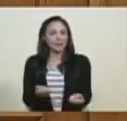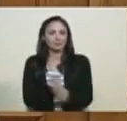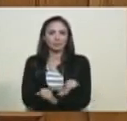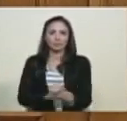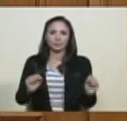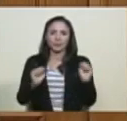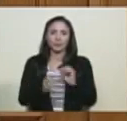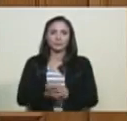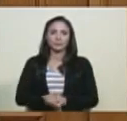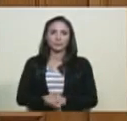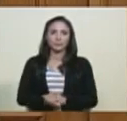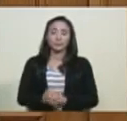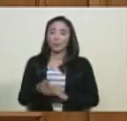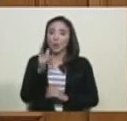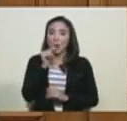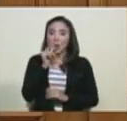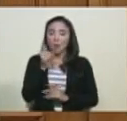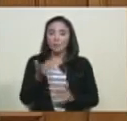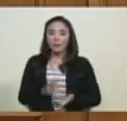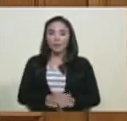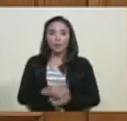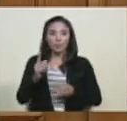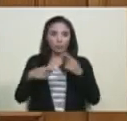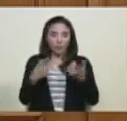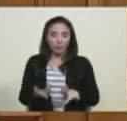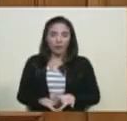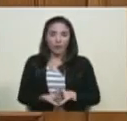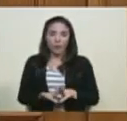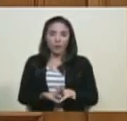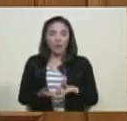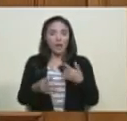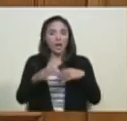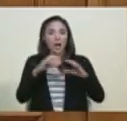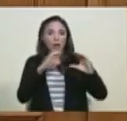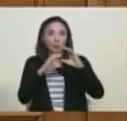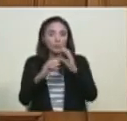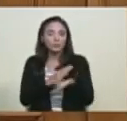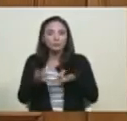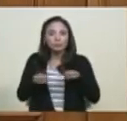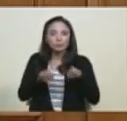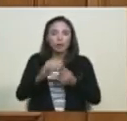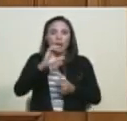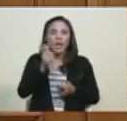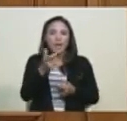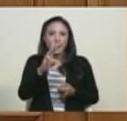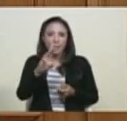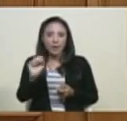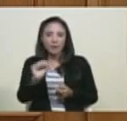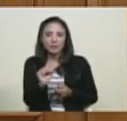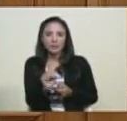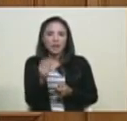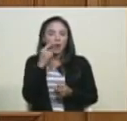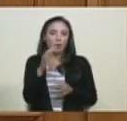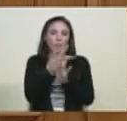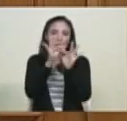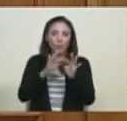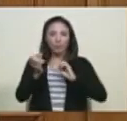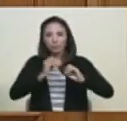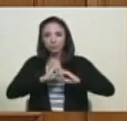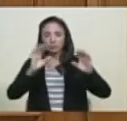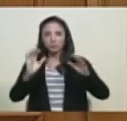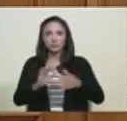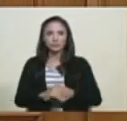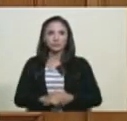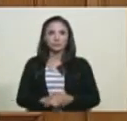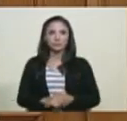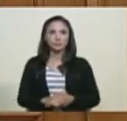Y luego él termina. De acuerdo a todos los elementos, dirigiendo por GPS la explosión